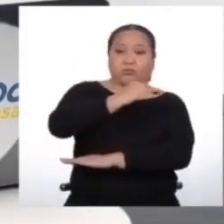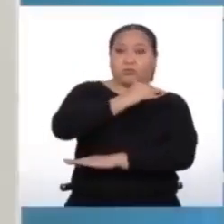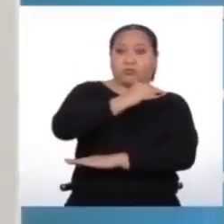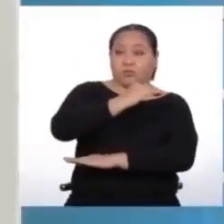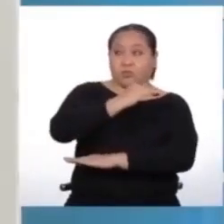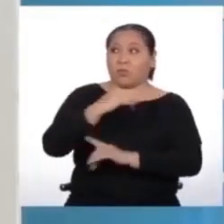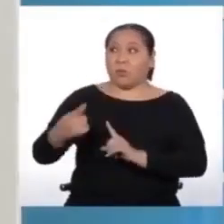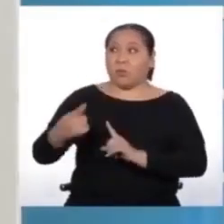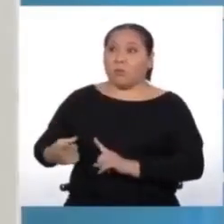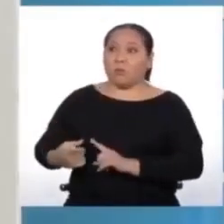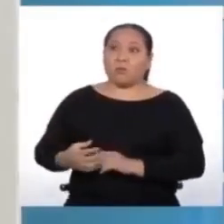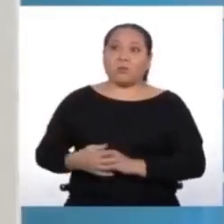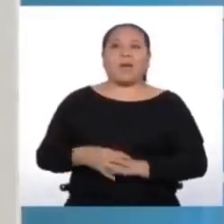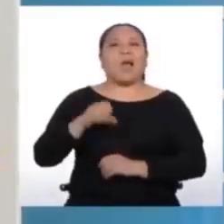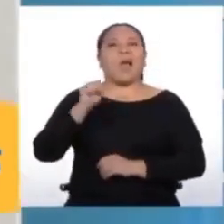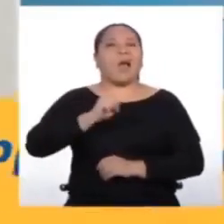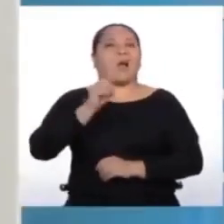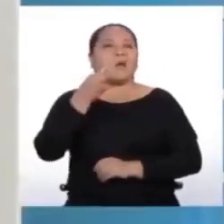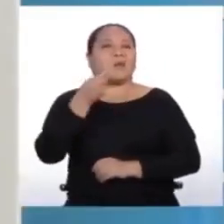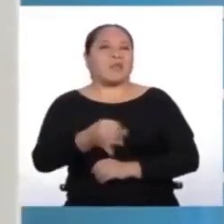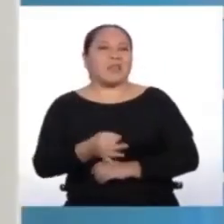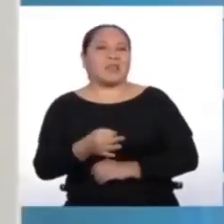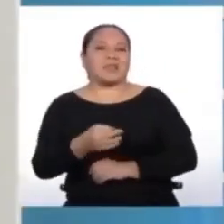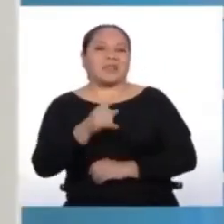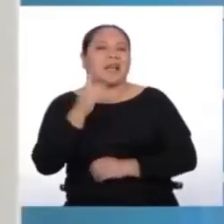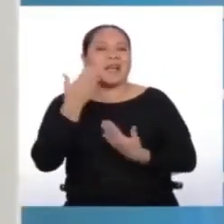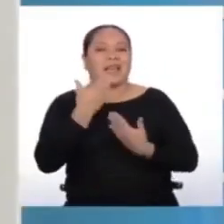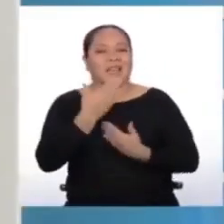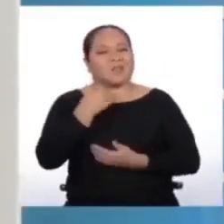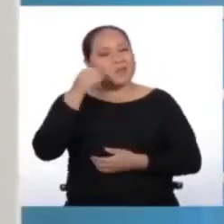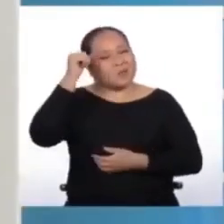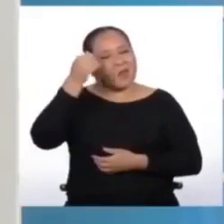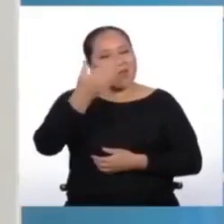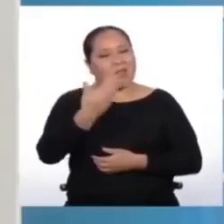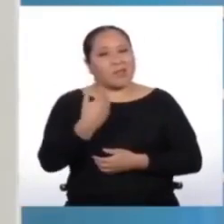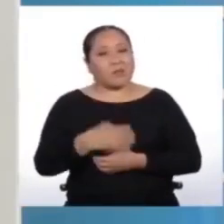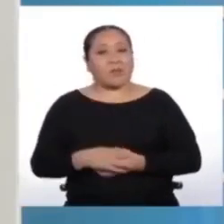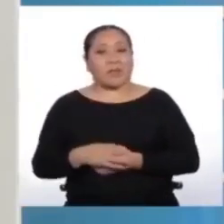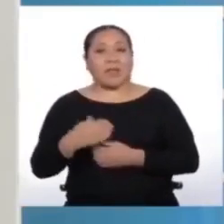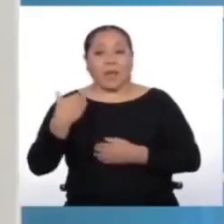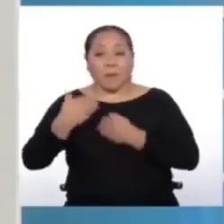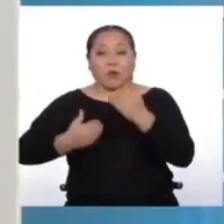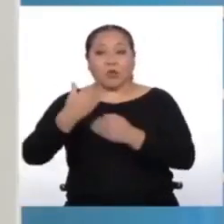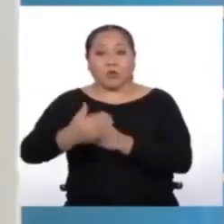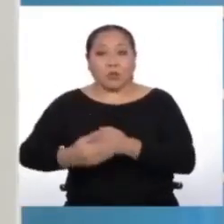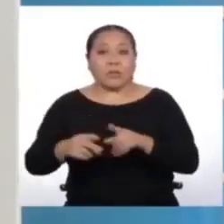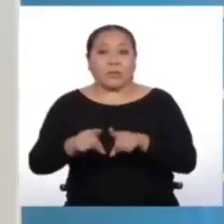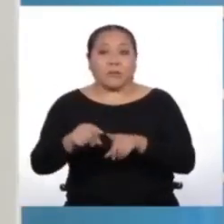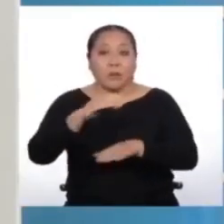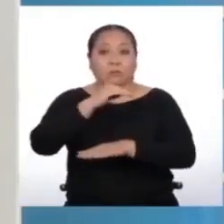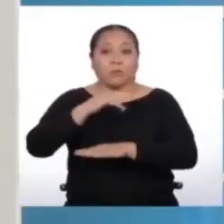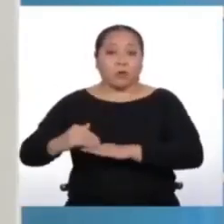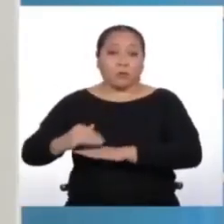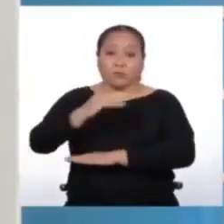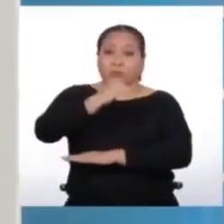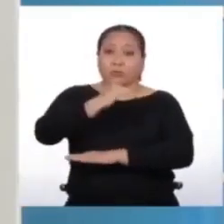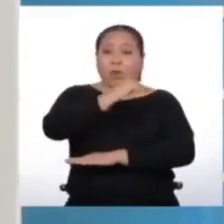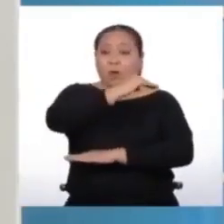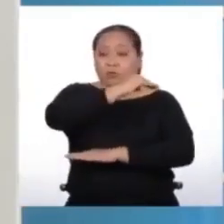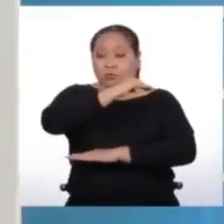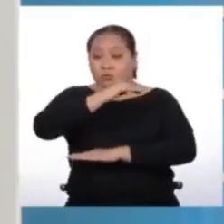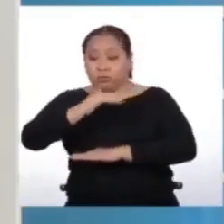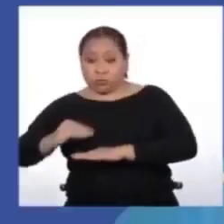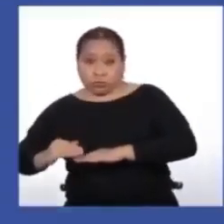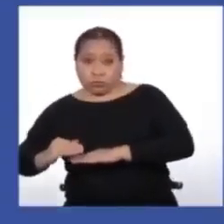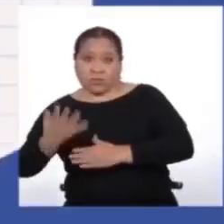números sube. Ah, verdad, no lo mencioné, gracias por recordármelo. Las progresiones también pueden decrecer, si en vez de